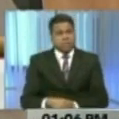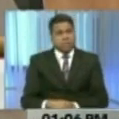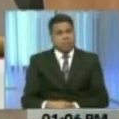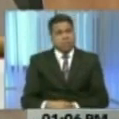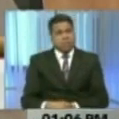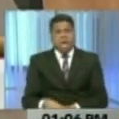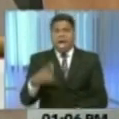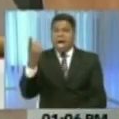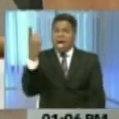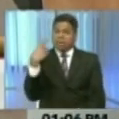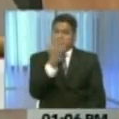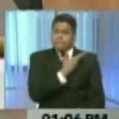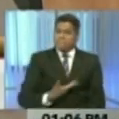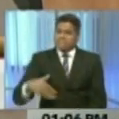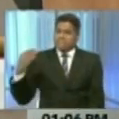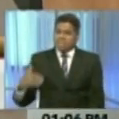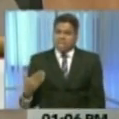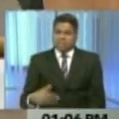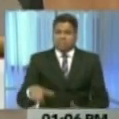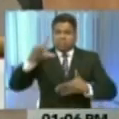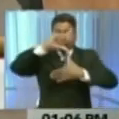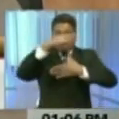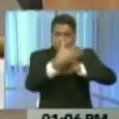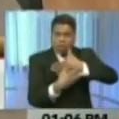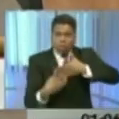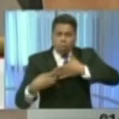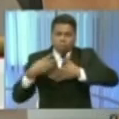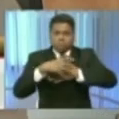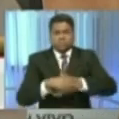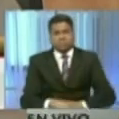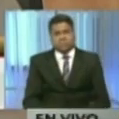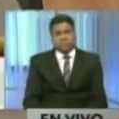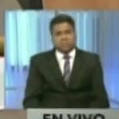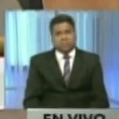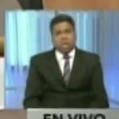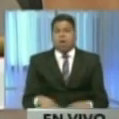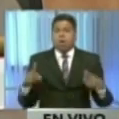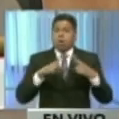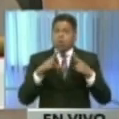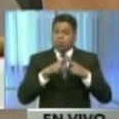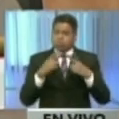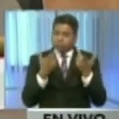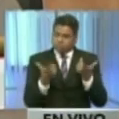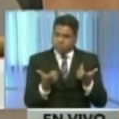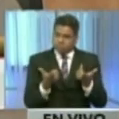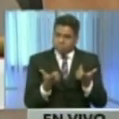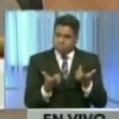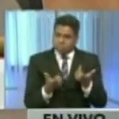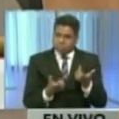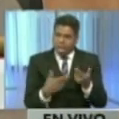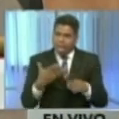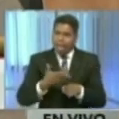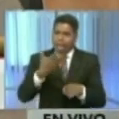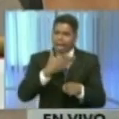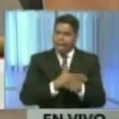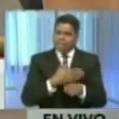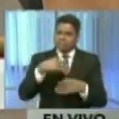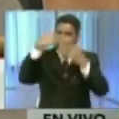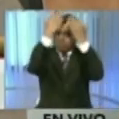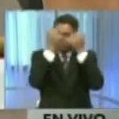expresidente de este continente, conocido por su prontuario de paramilitar y